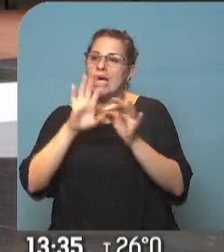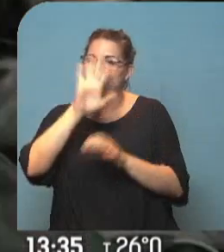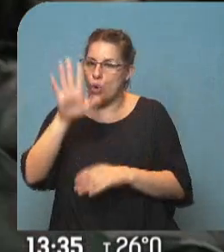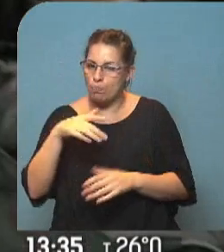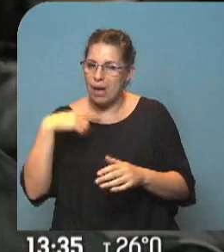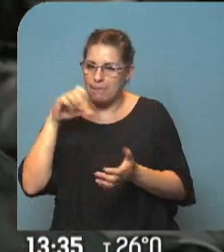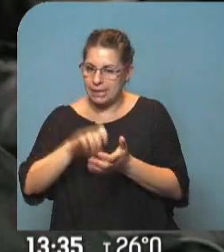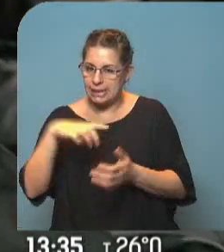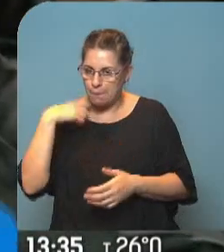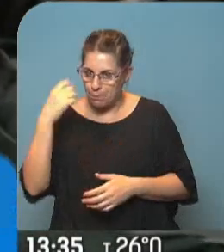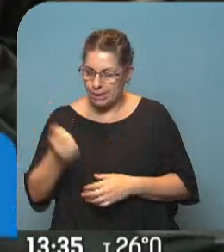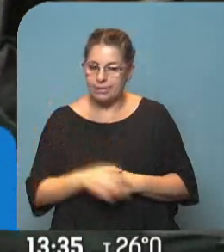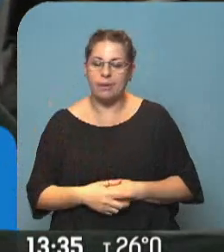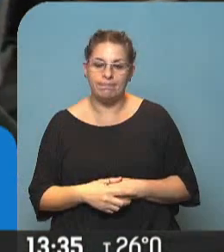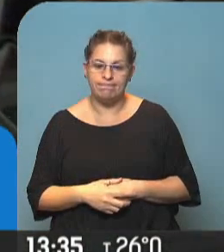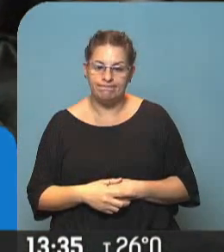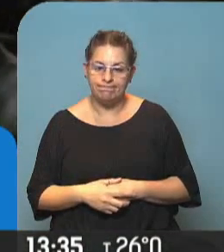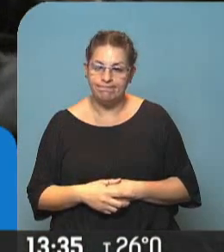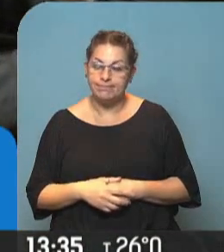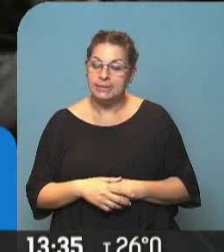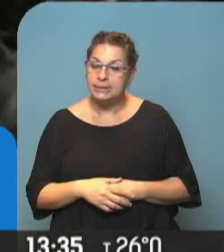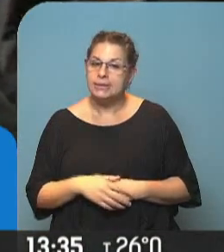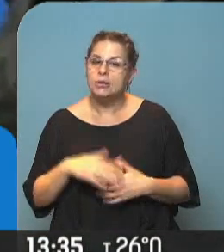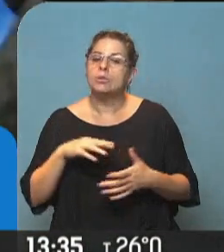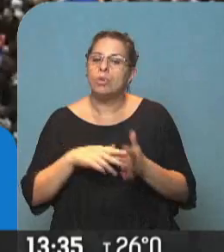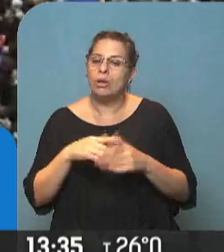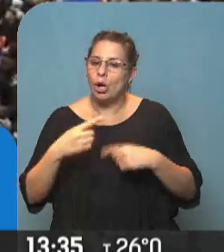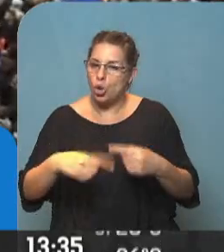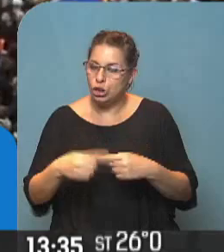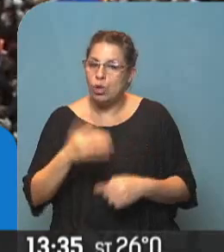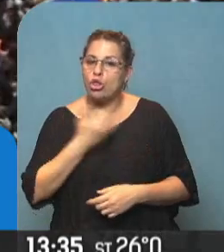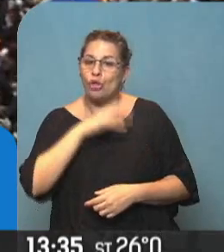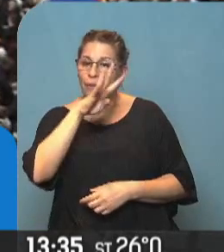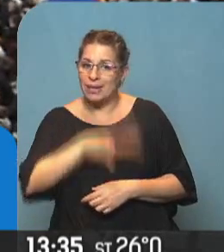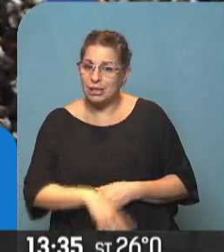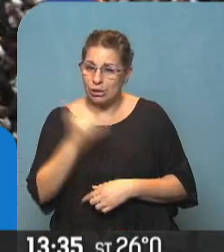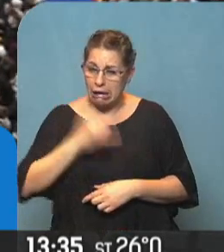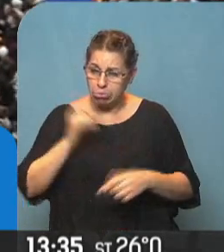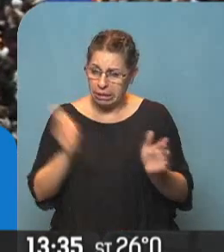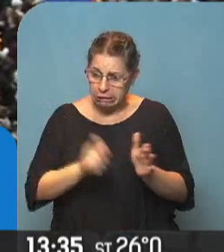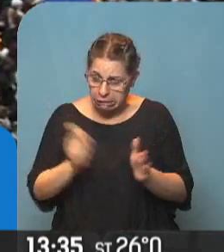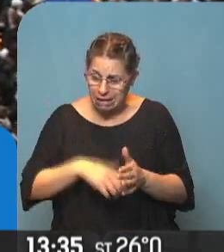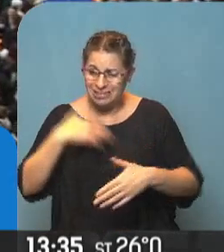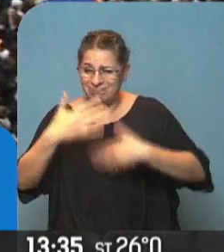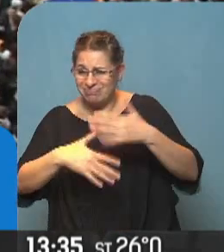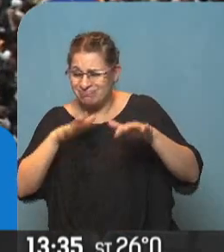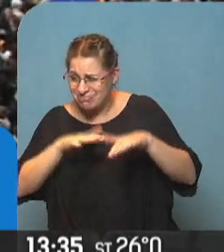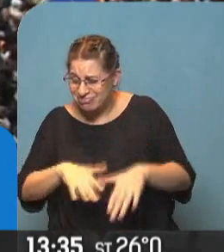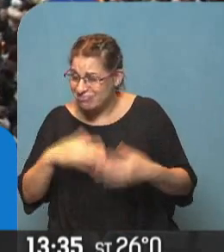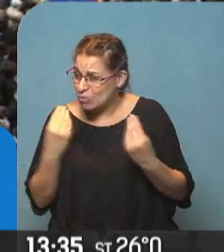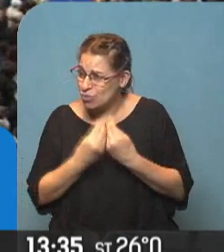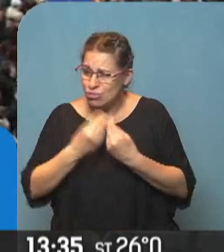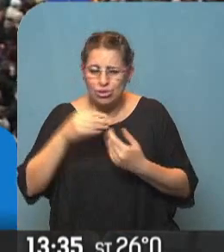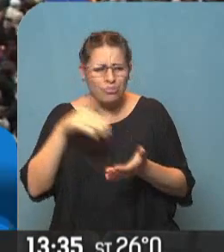España precisamente, donde las aguas no se calman. En Barcelona hay piquetes, hay caos de tránsito, millones